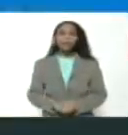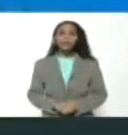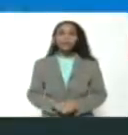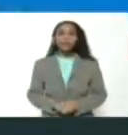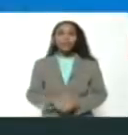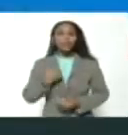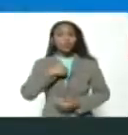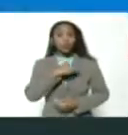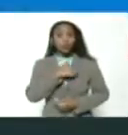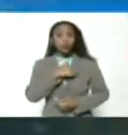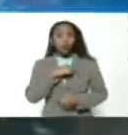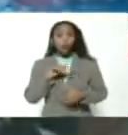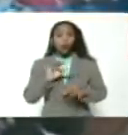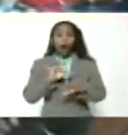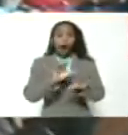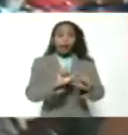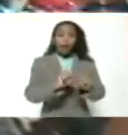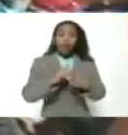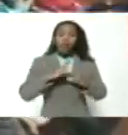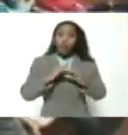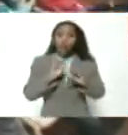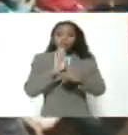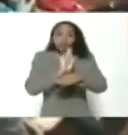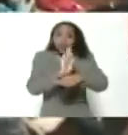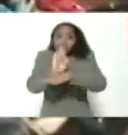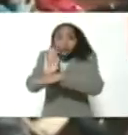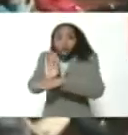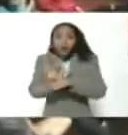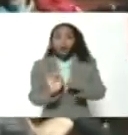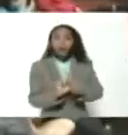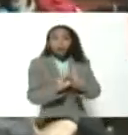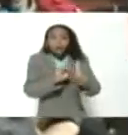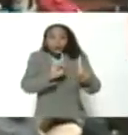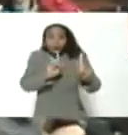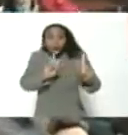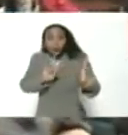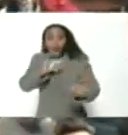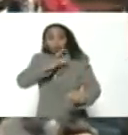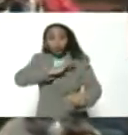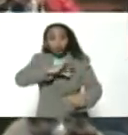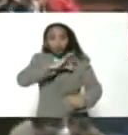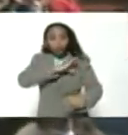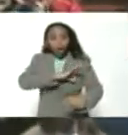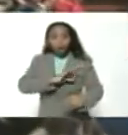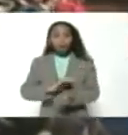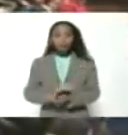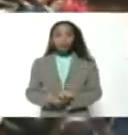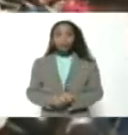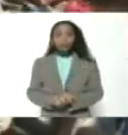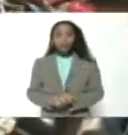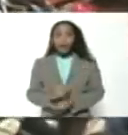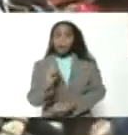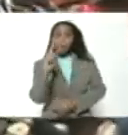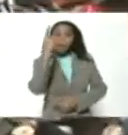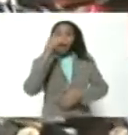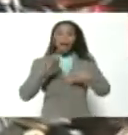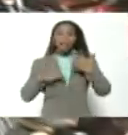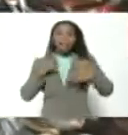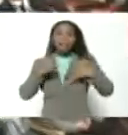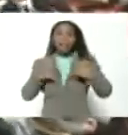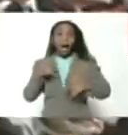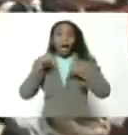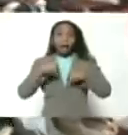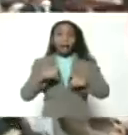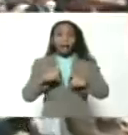Hemos tomado todos los cuidados del distanciamiento social. Es el primer acto que hacemos en el